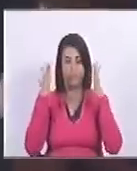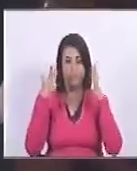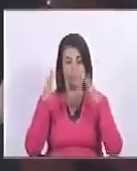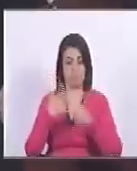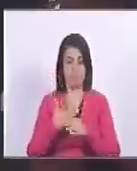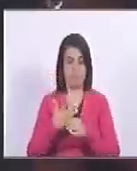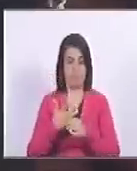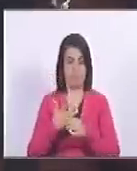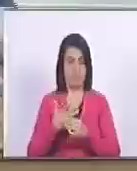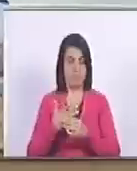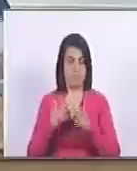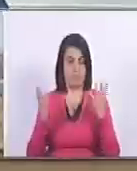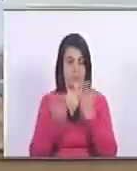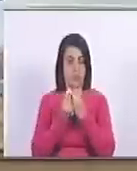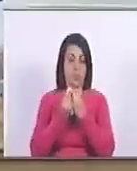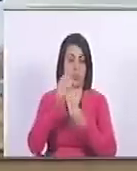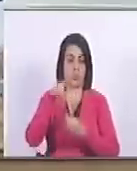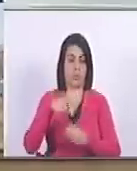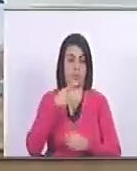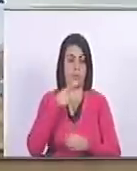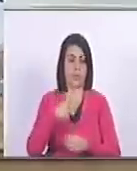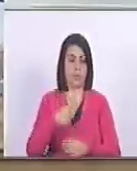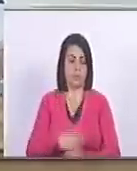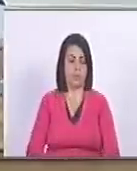Están con nosotros también